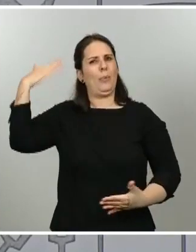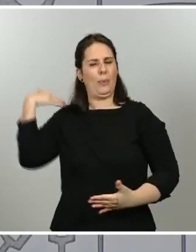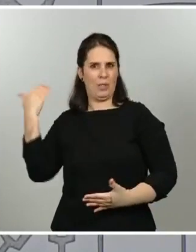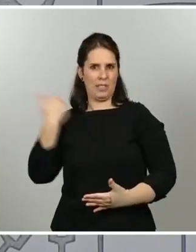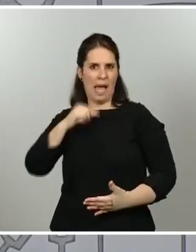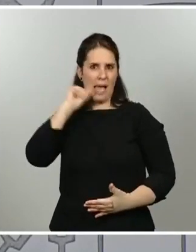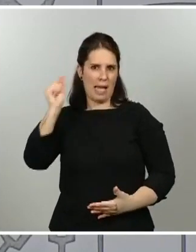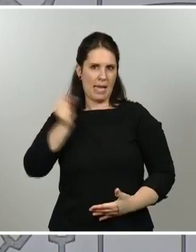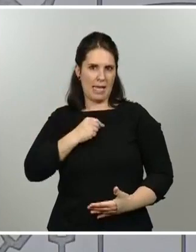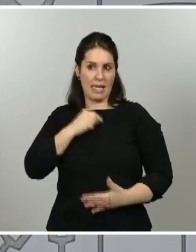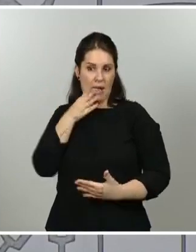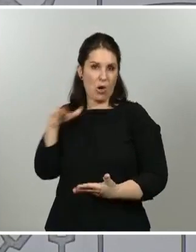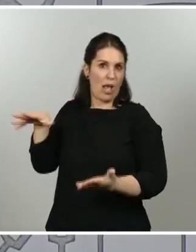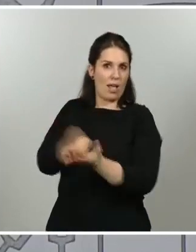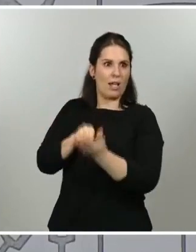se van